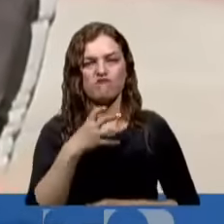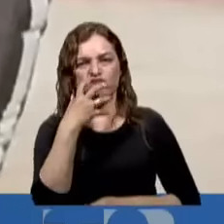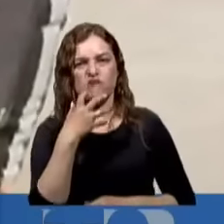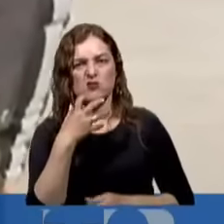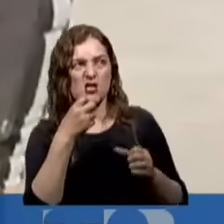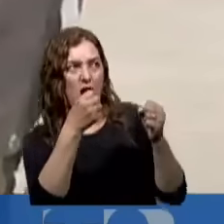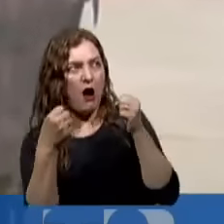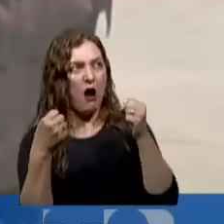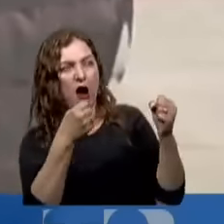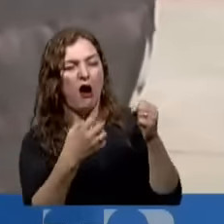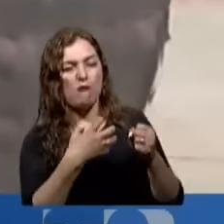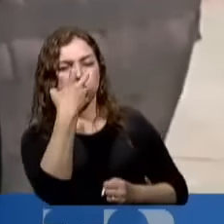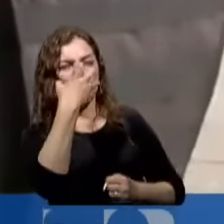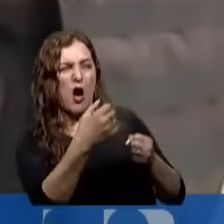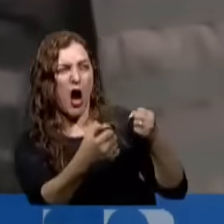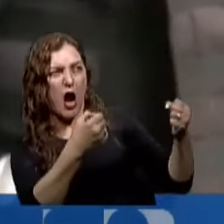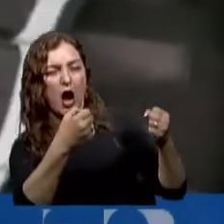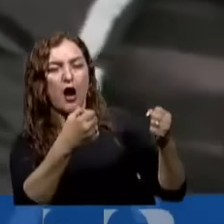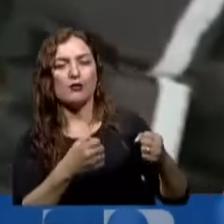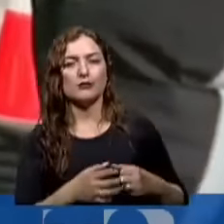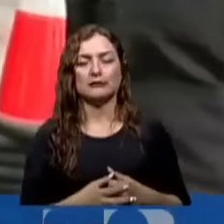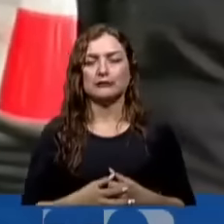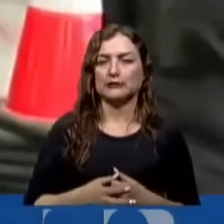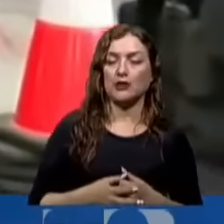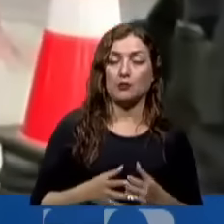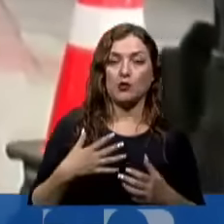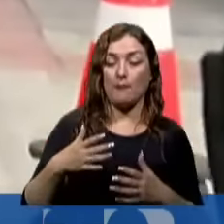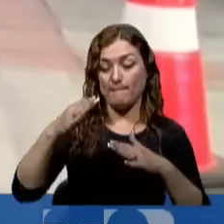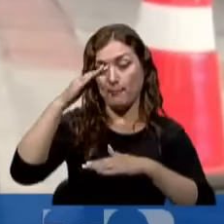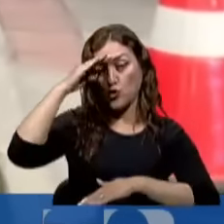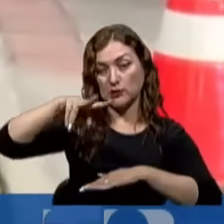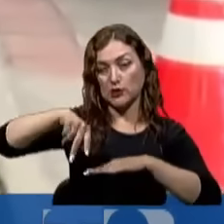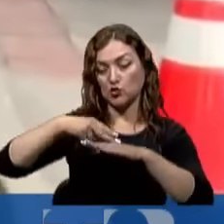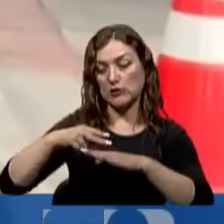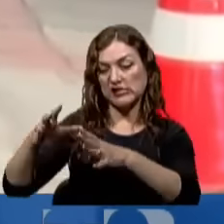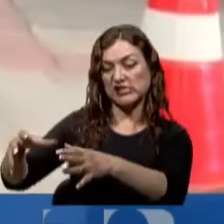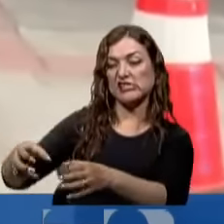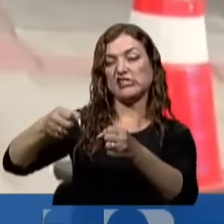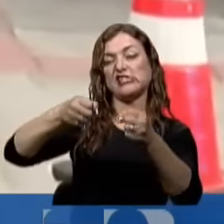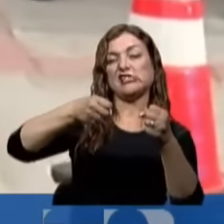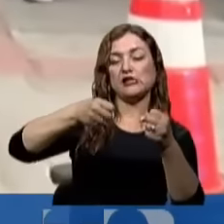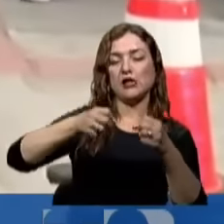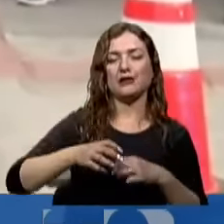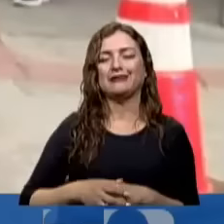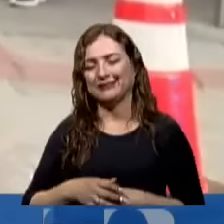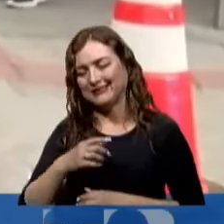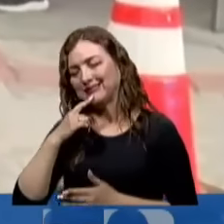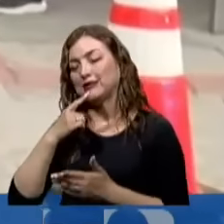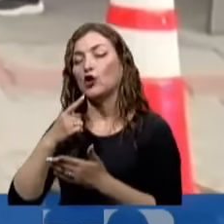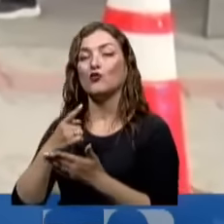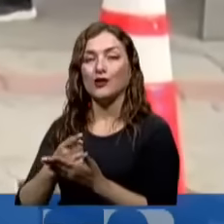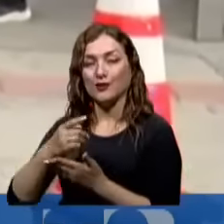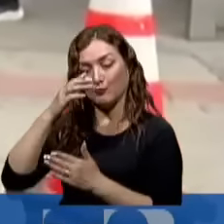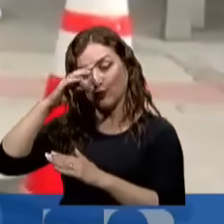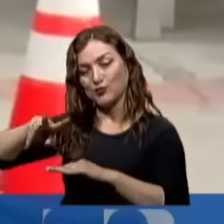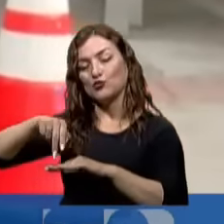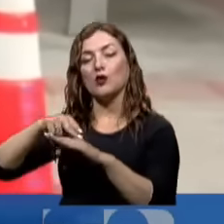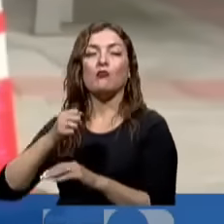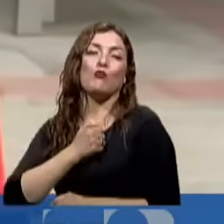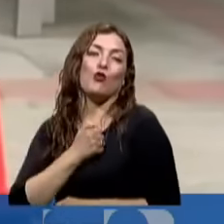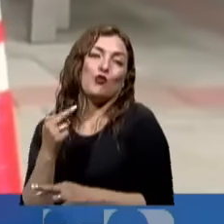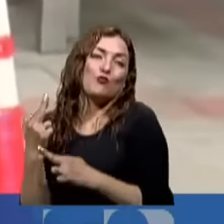oponiendo de alguna manera a este operativo que realiza la policía. Sí, bueno, nosotros como policía estamos realizando nuestro